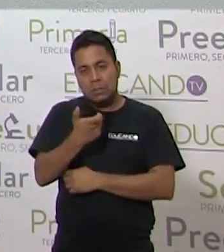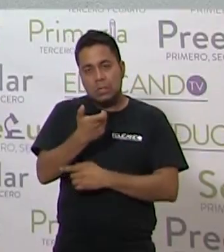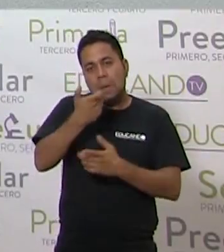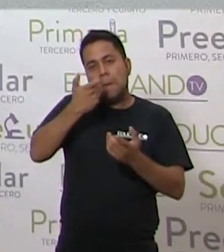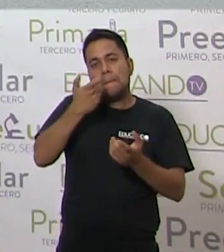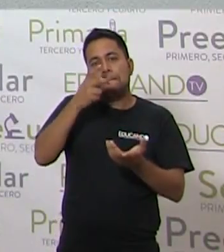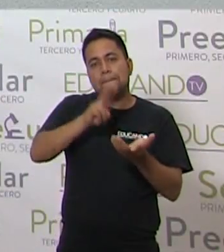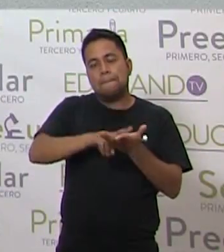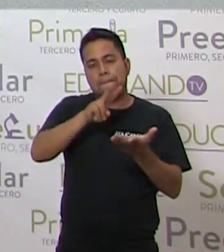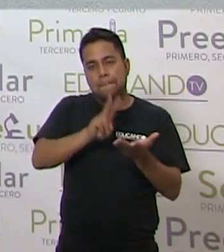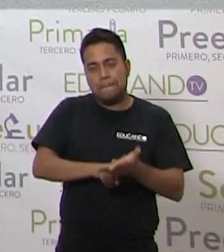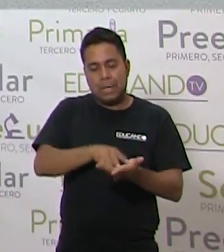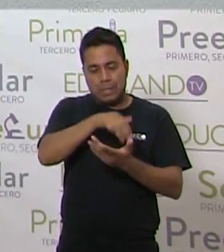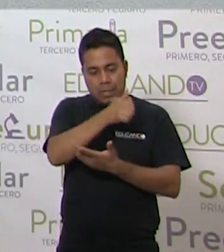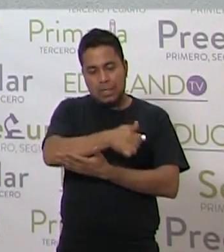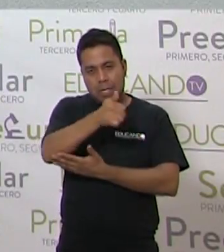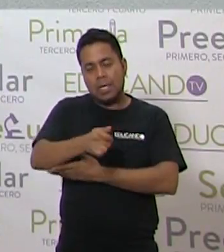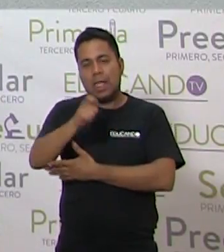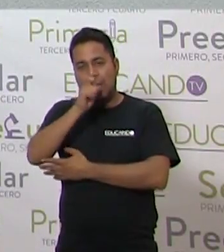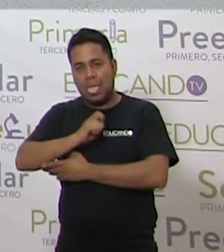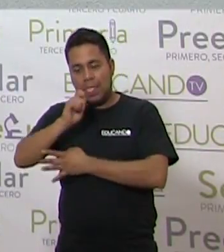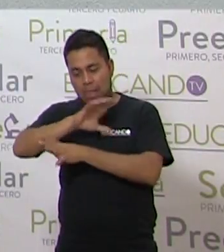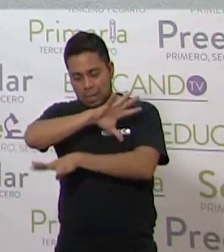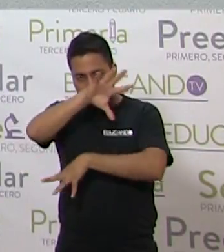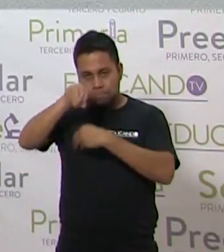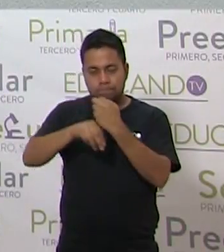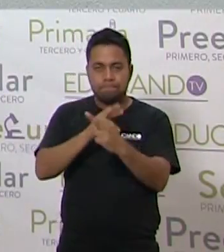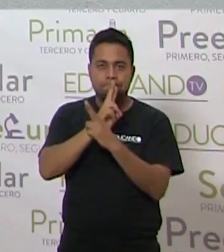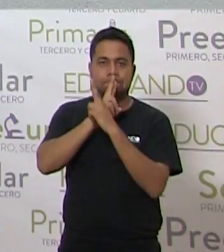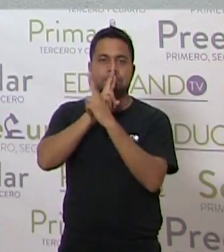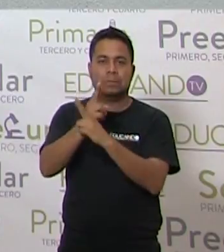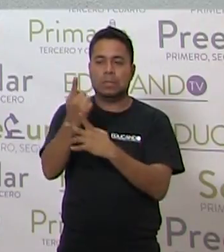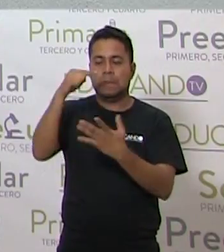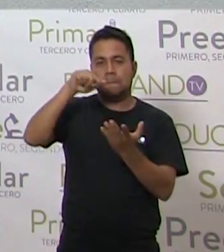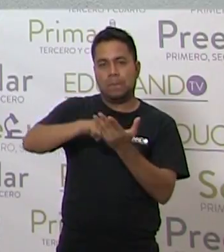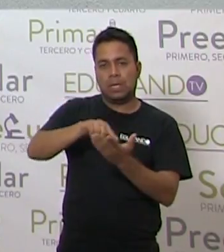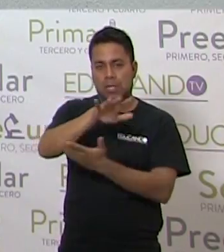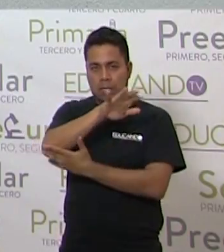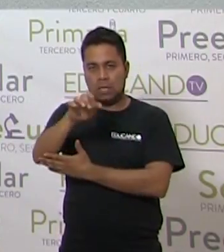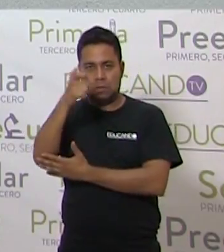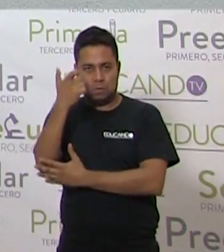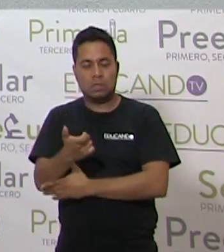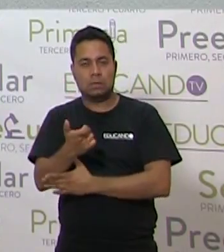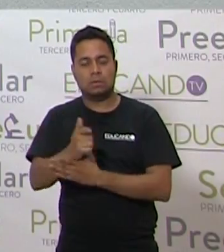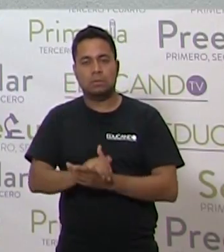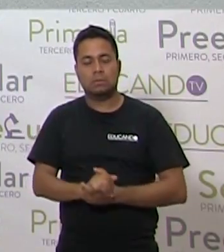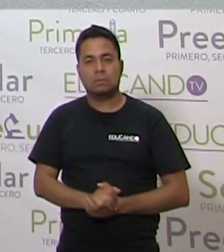cada una de ellas y nos va a dar la cantidad de 1500